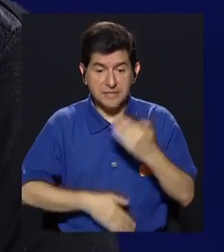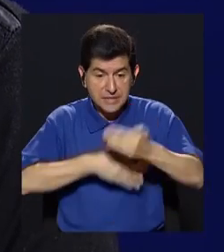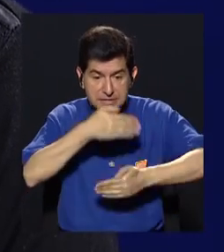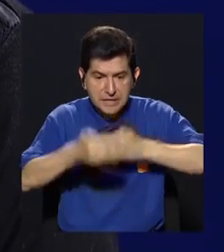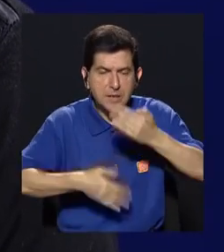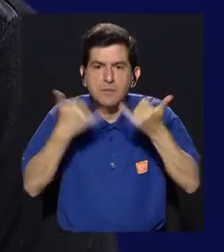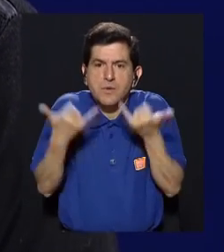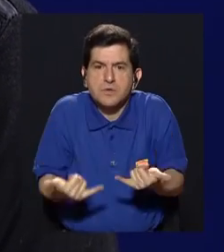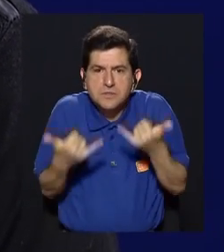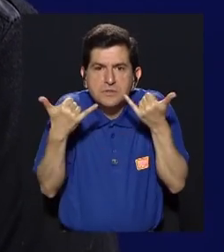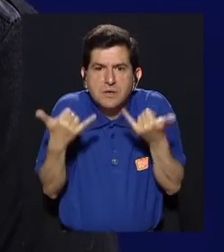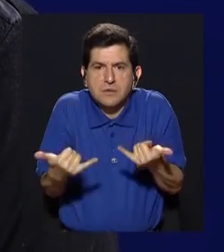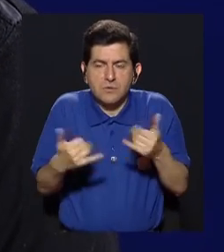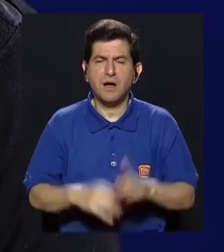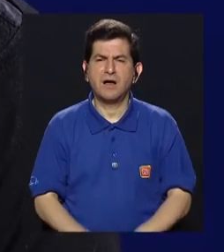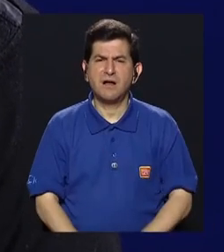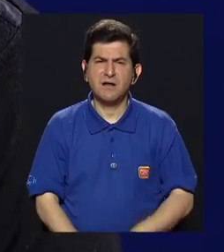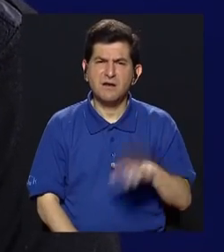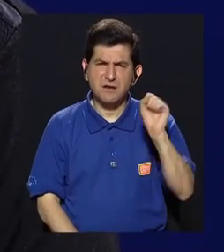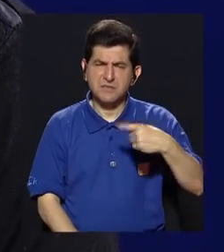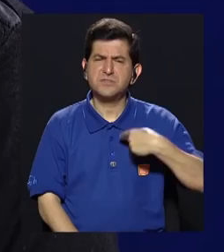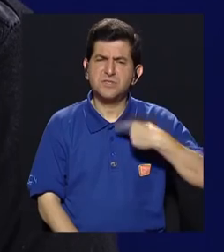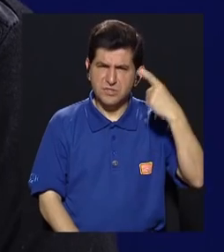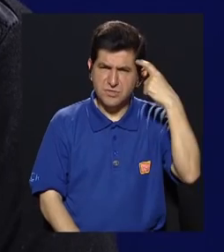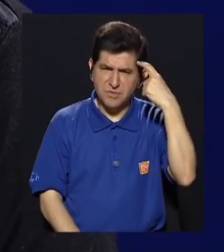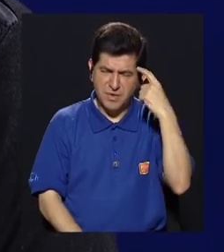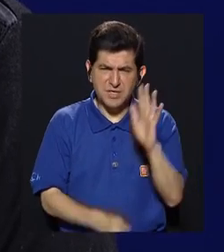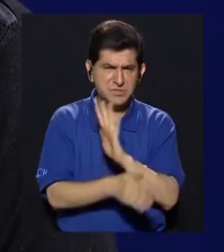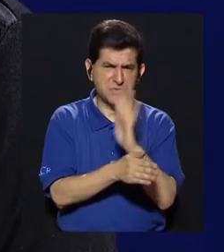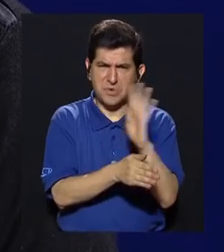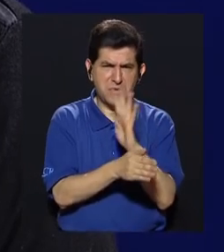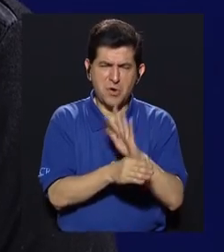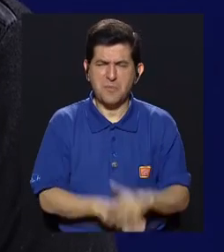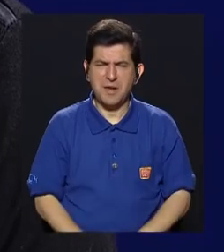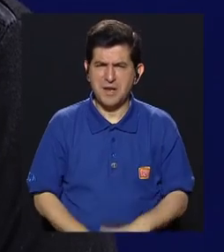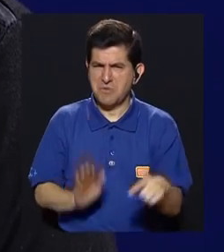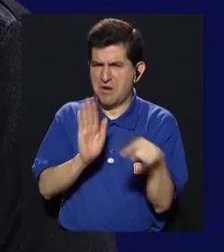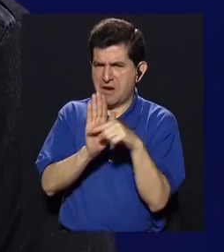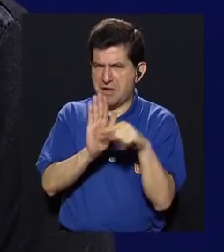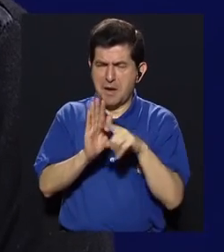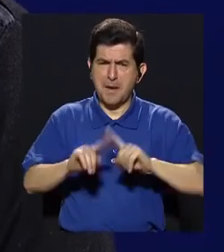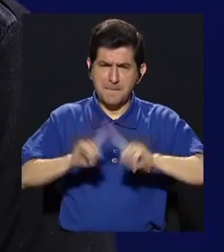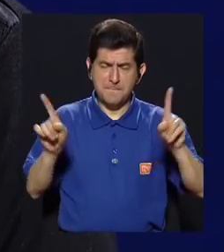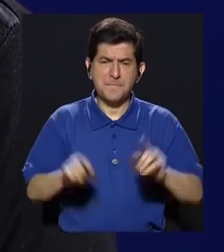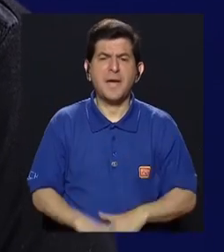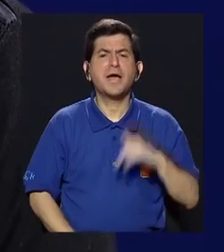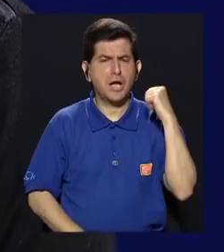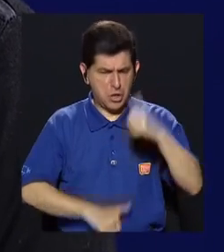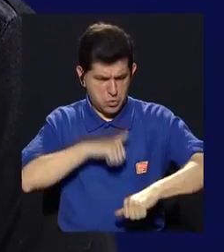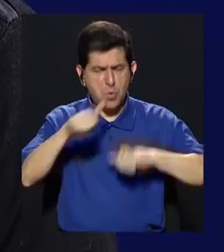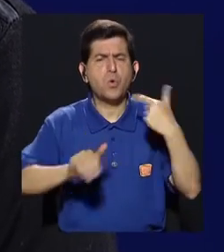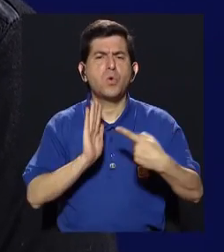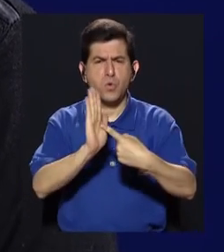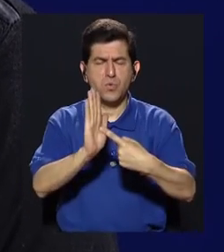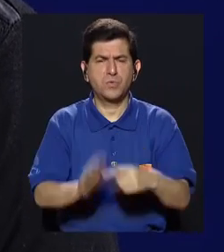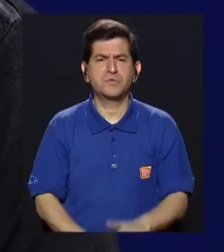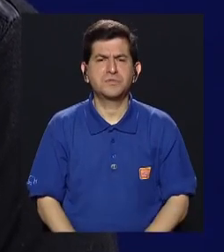en lo que recordamos un poco en cómo se enfrenta a uno está esta verdad esta vorágine